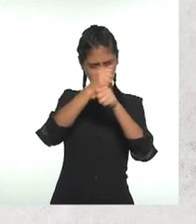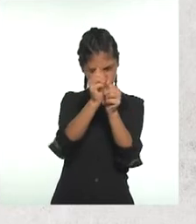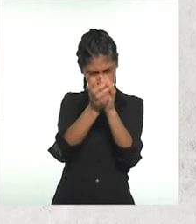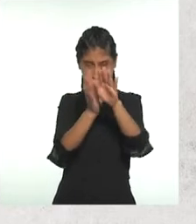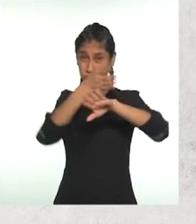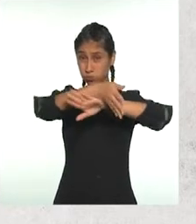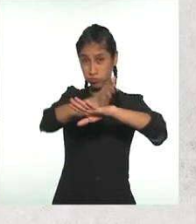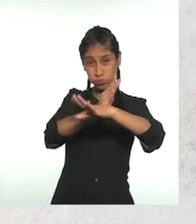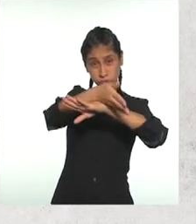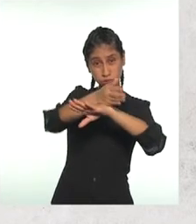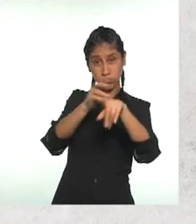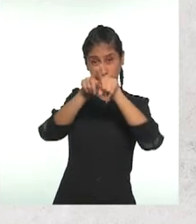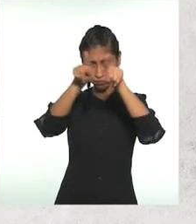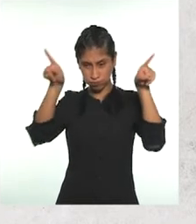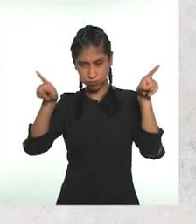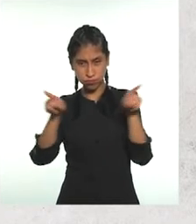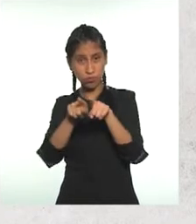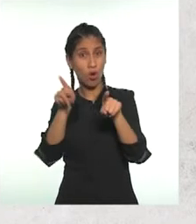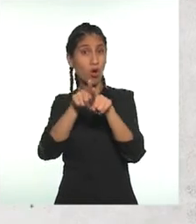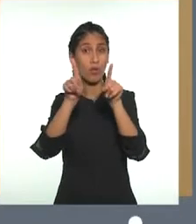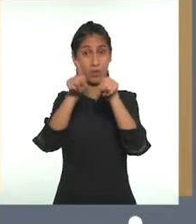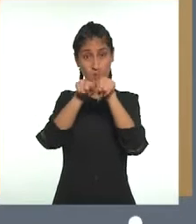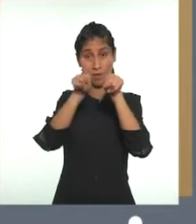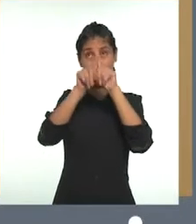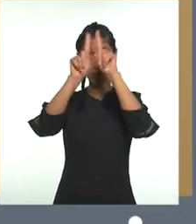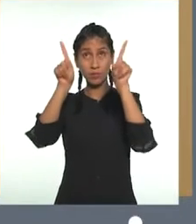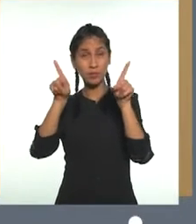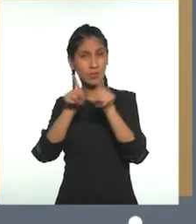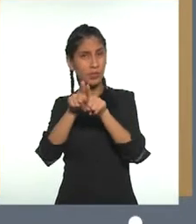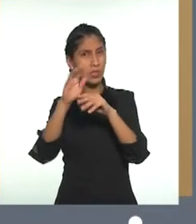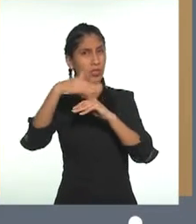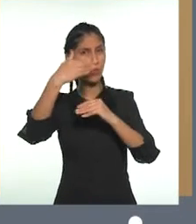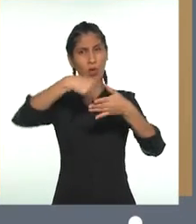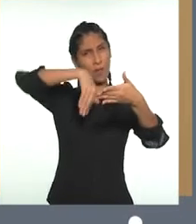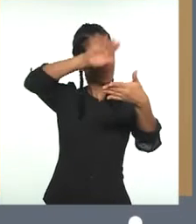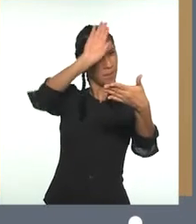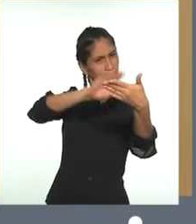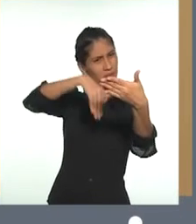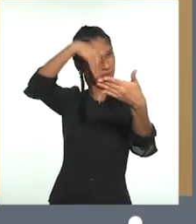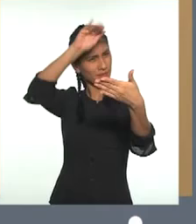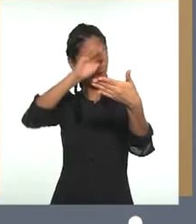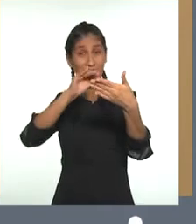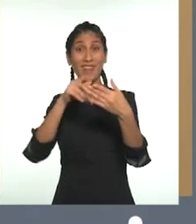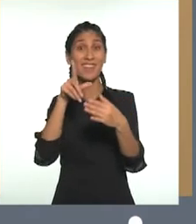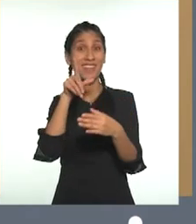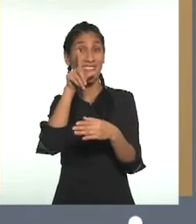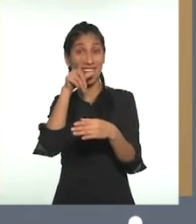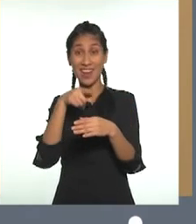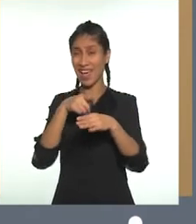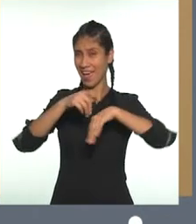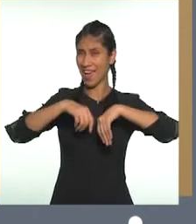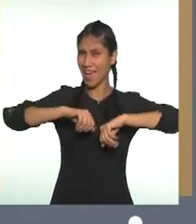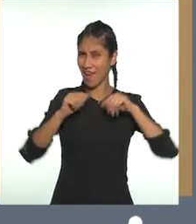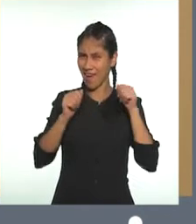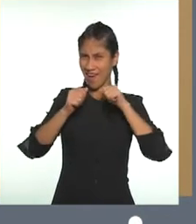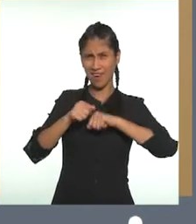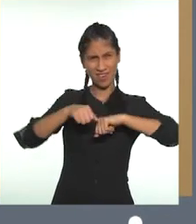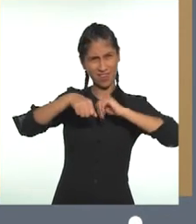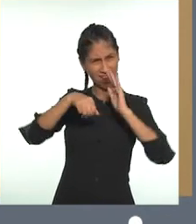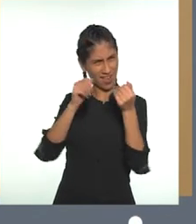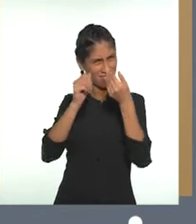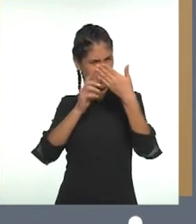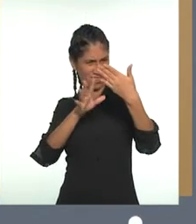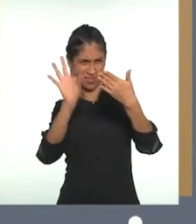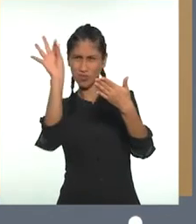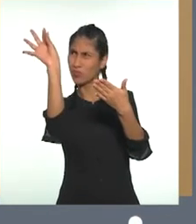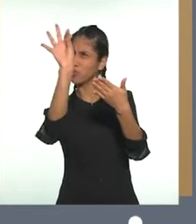tablones de madera rectangulares o cuadrados y luego pintadas con pluma de gallina, utilizando